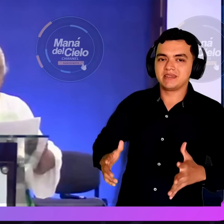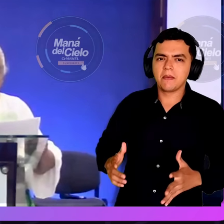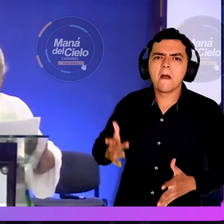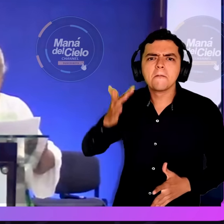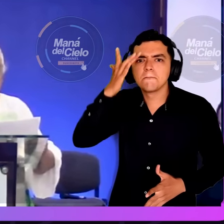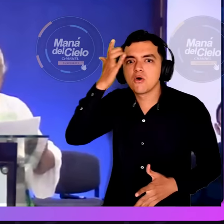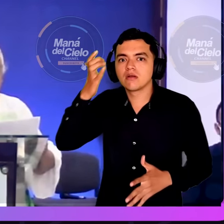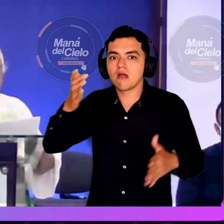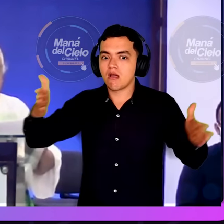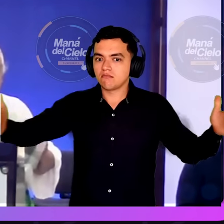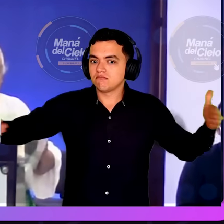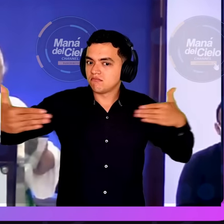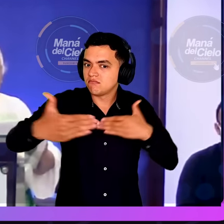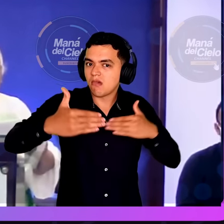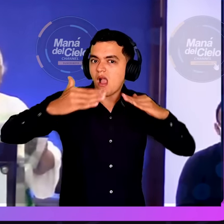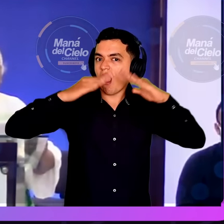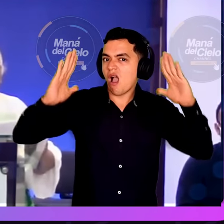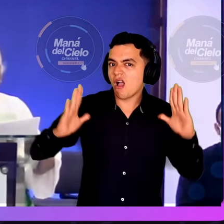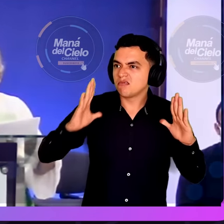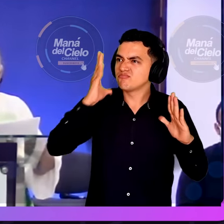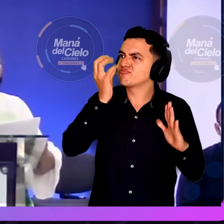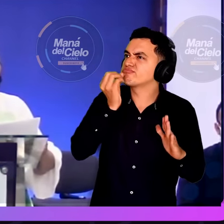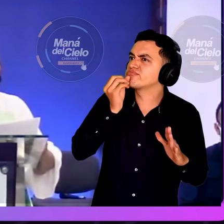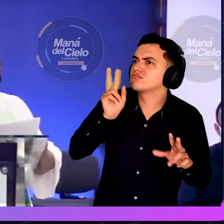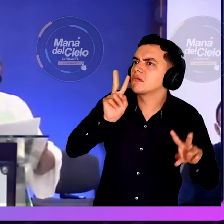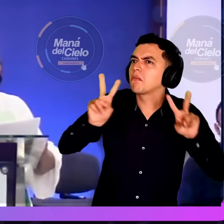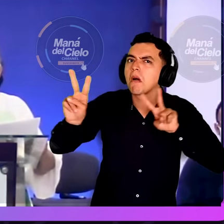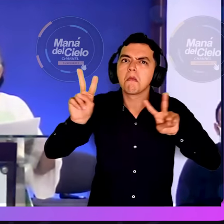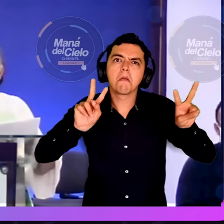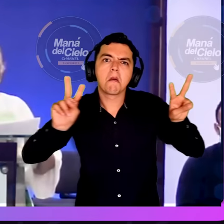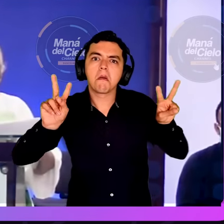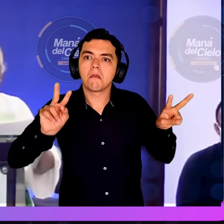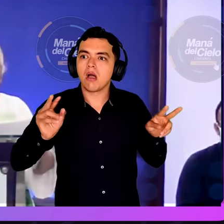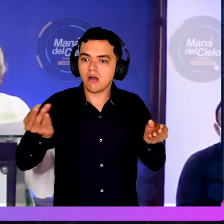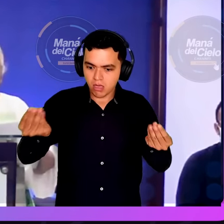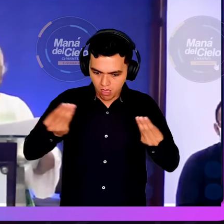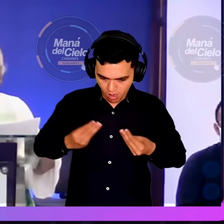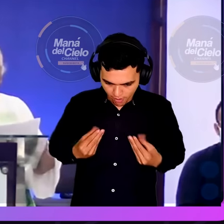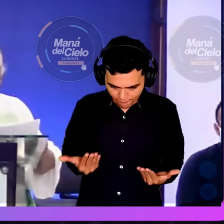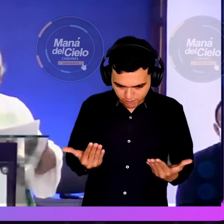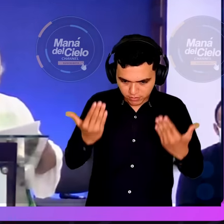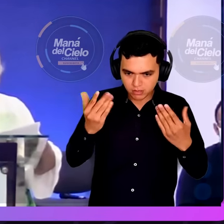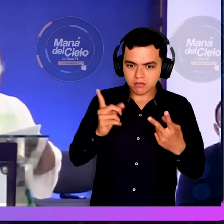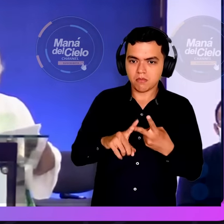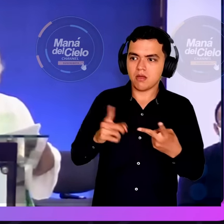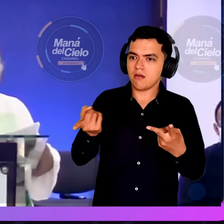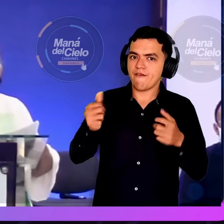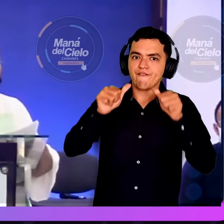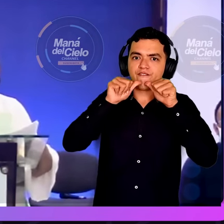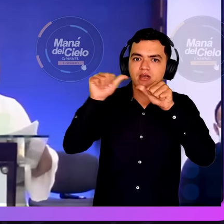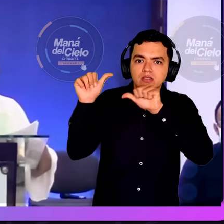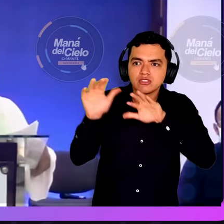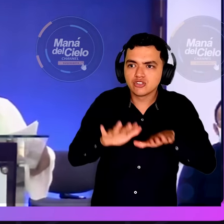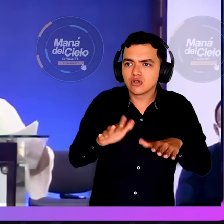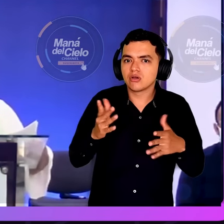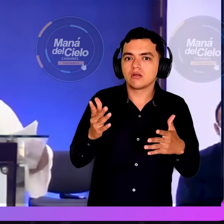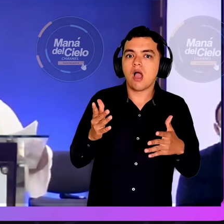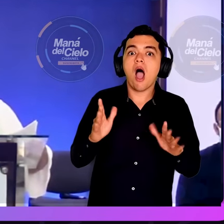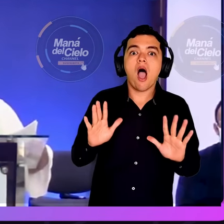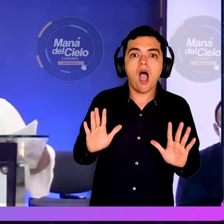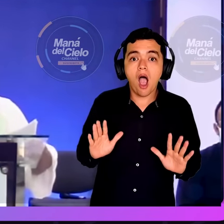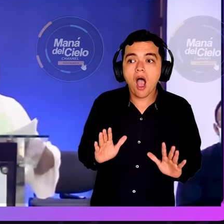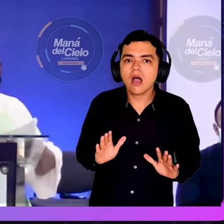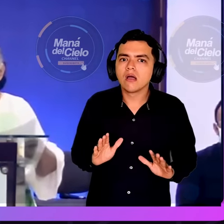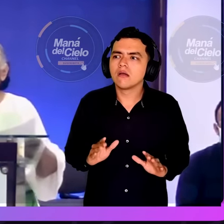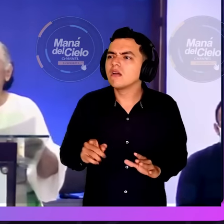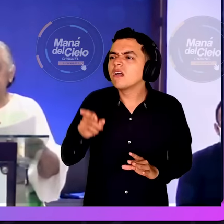estaba completamente asombrada de toda la belleza del palacio, de todos los privilegios, de todas las bendiciones.